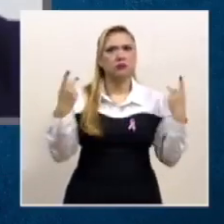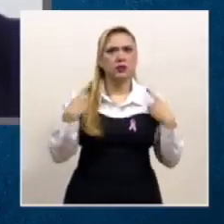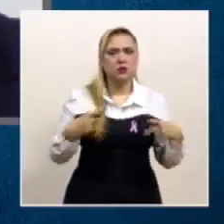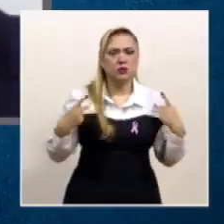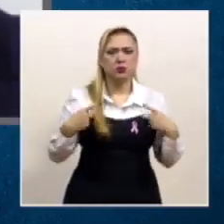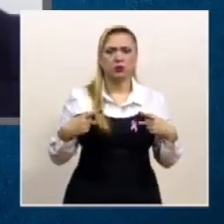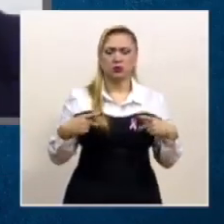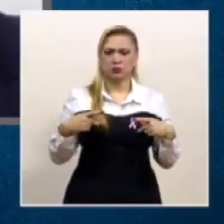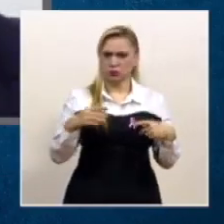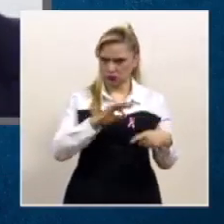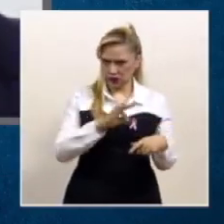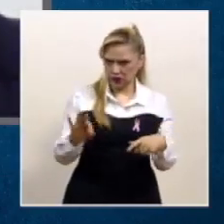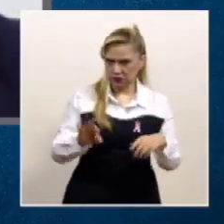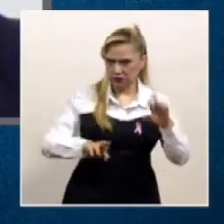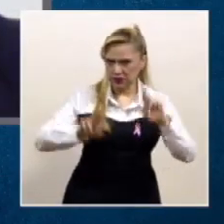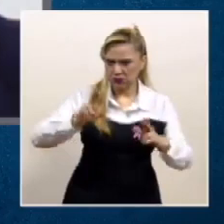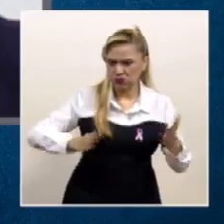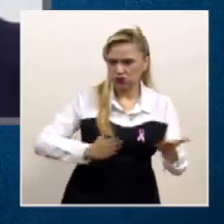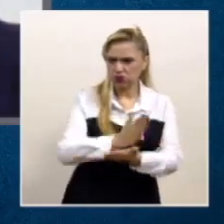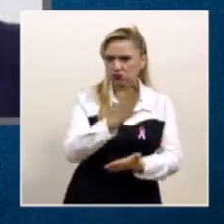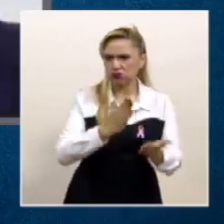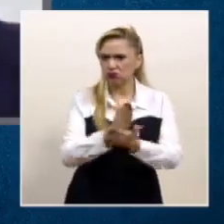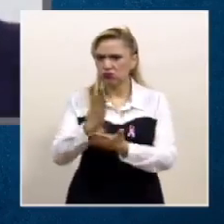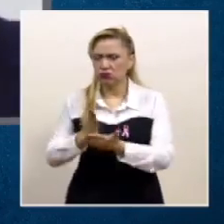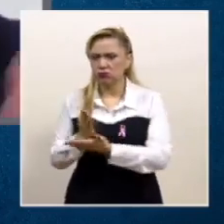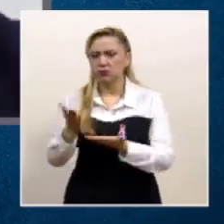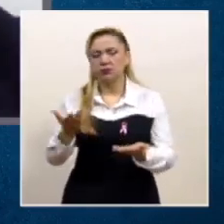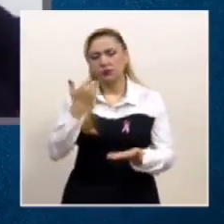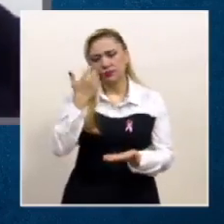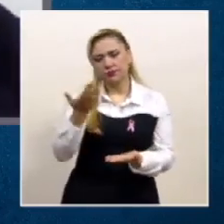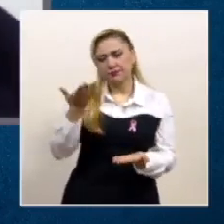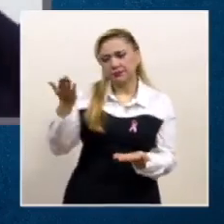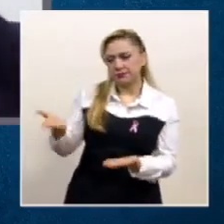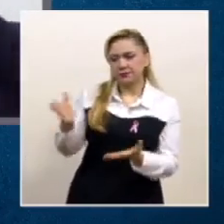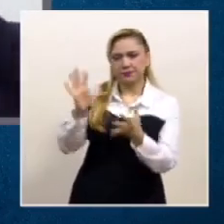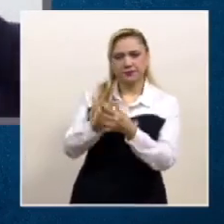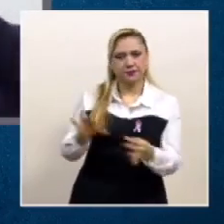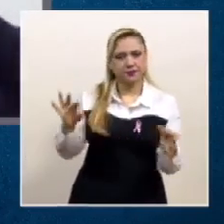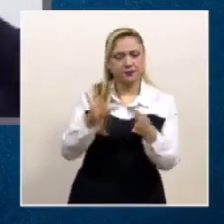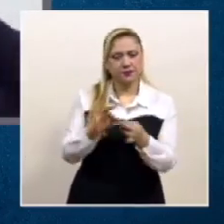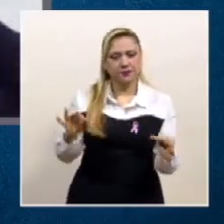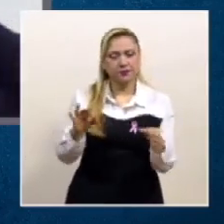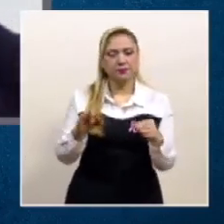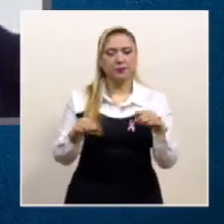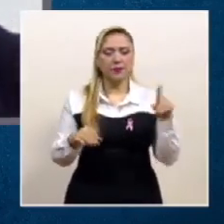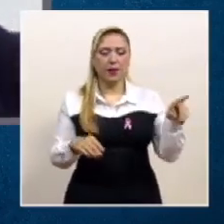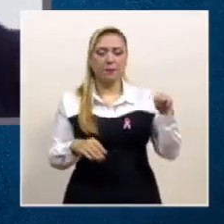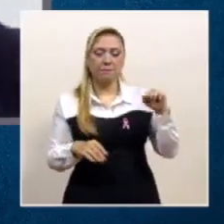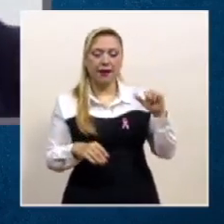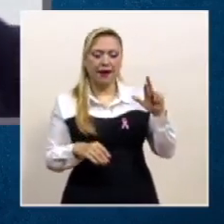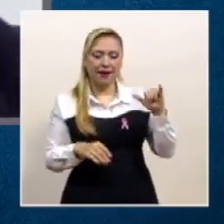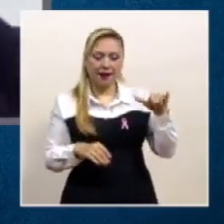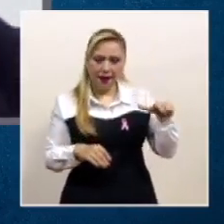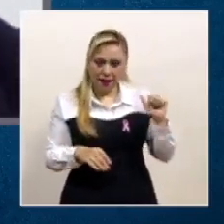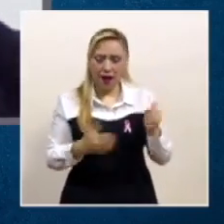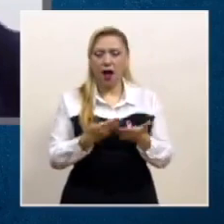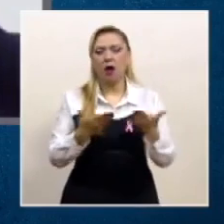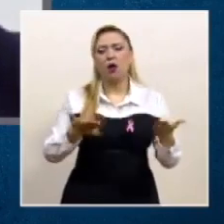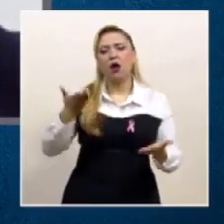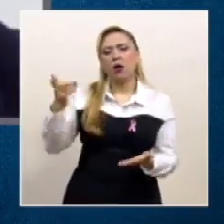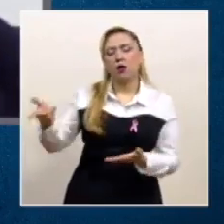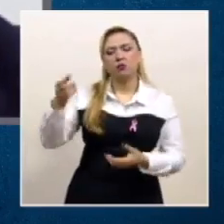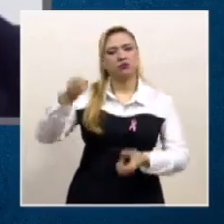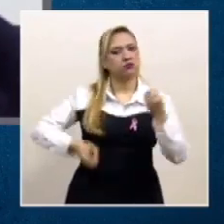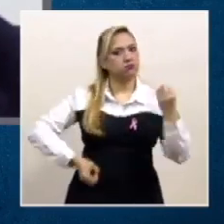Aarón, me gustaría retomar la conversación contigo. Si quieres complementar algo de lo que había dicho Mariana sobre este precedente importante de la Corte